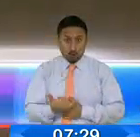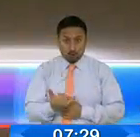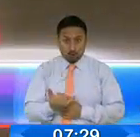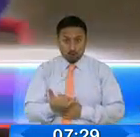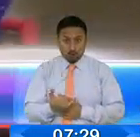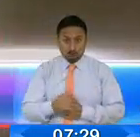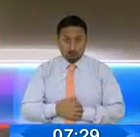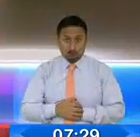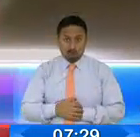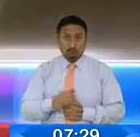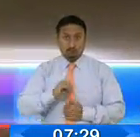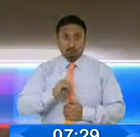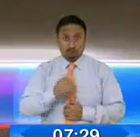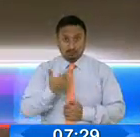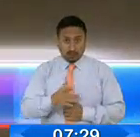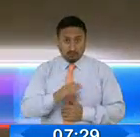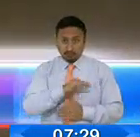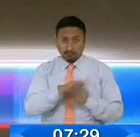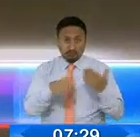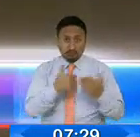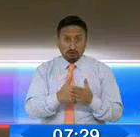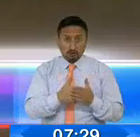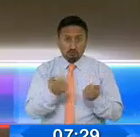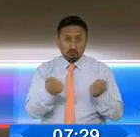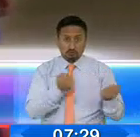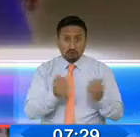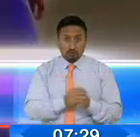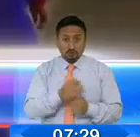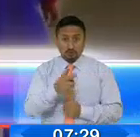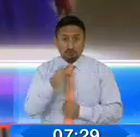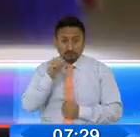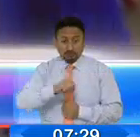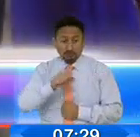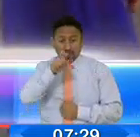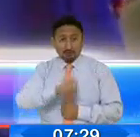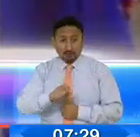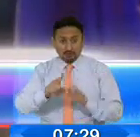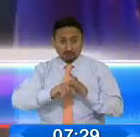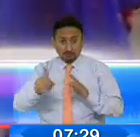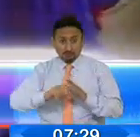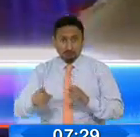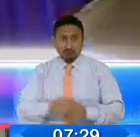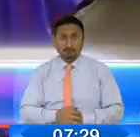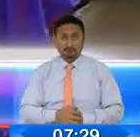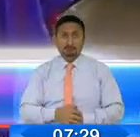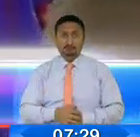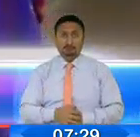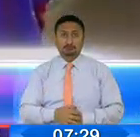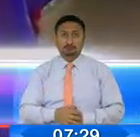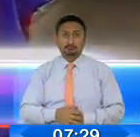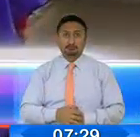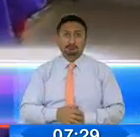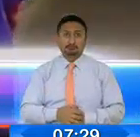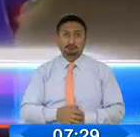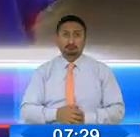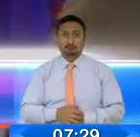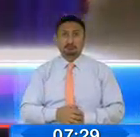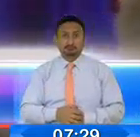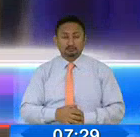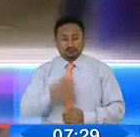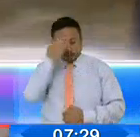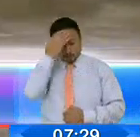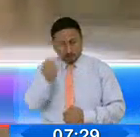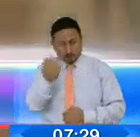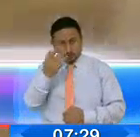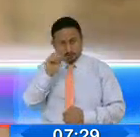Preocupante la situación, se pudo controlar todo esto ayer, ustedes pudieron sacar a su personal de aquí, ¿no? Buenos días. Buenos días, señor.